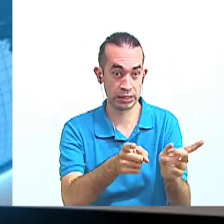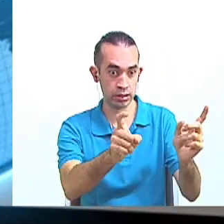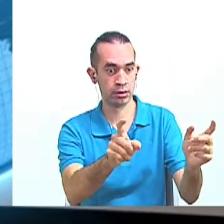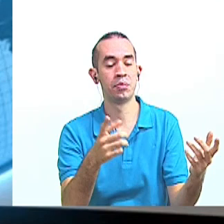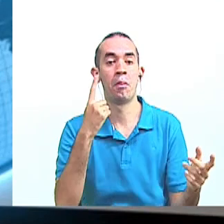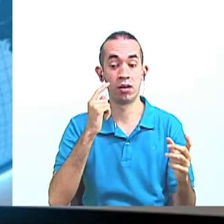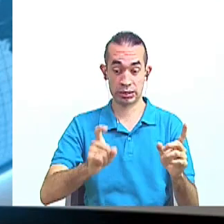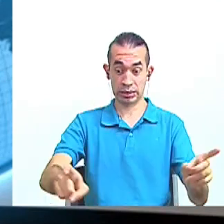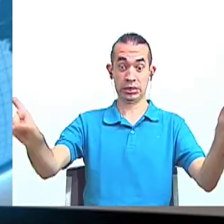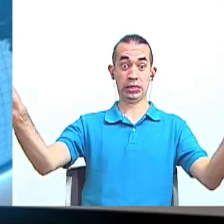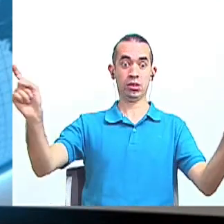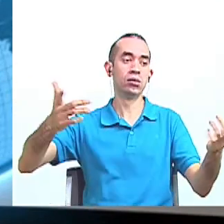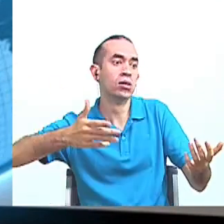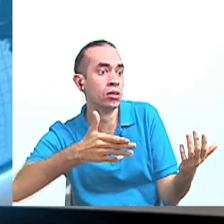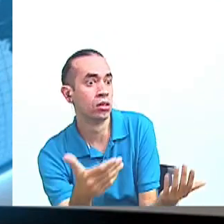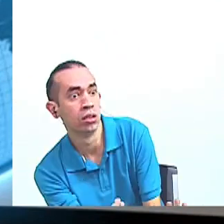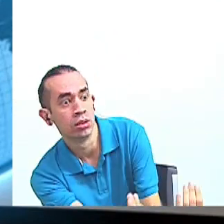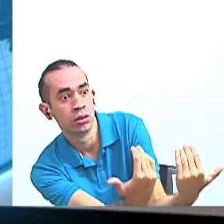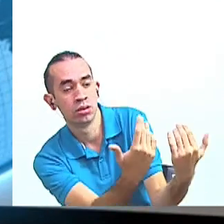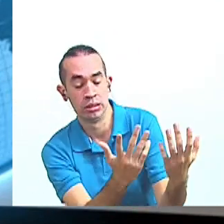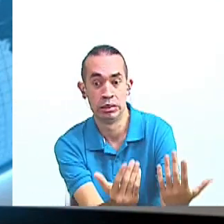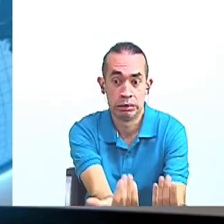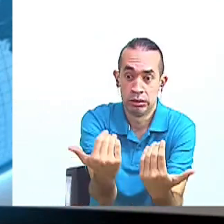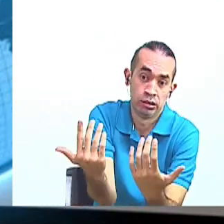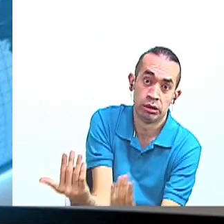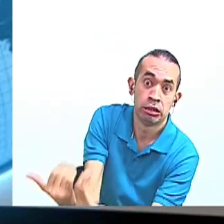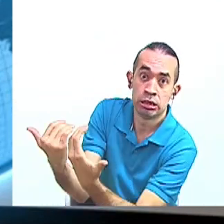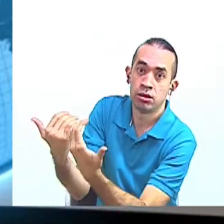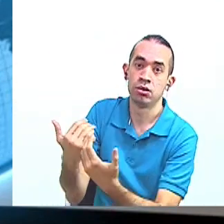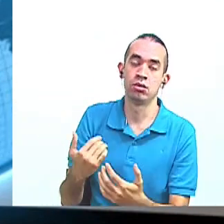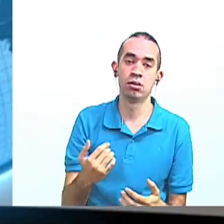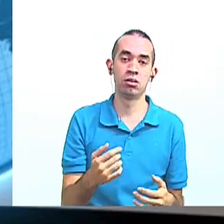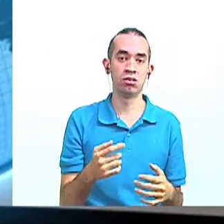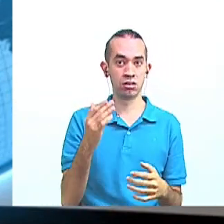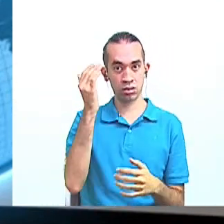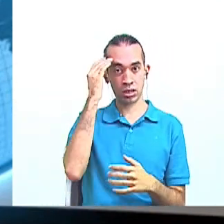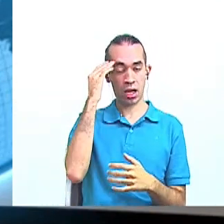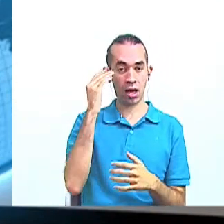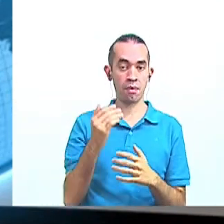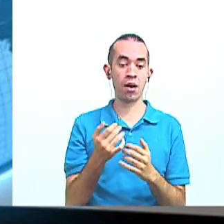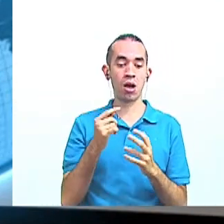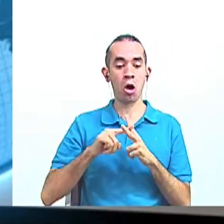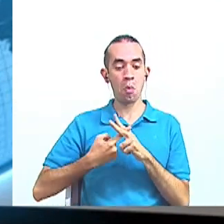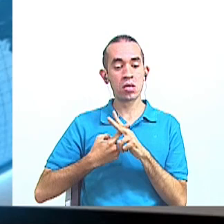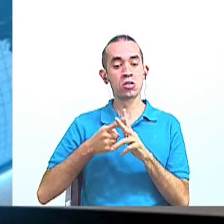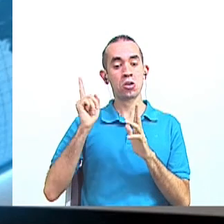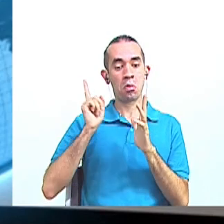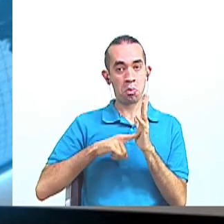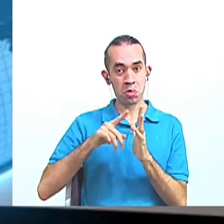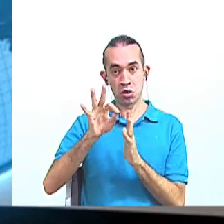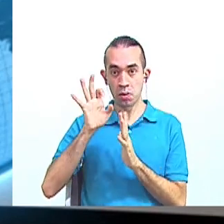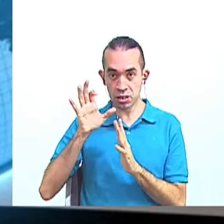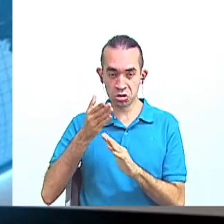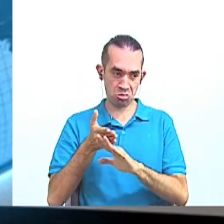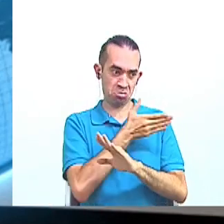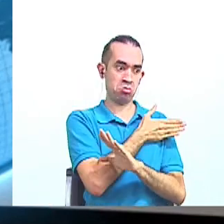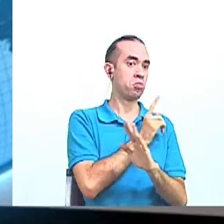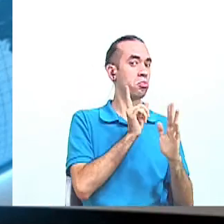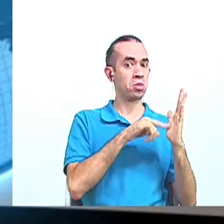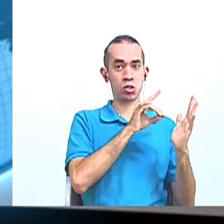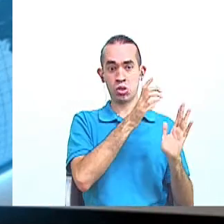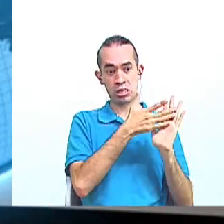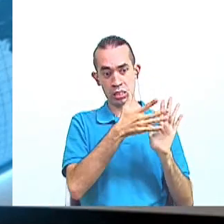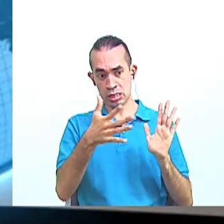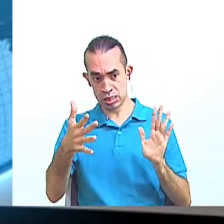de principios del siglo XX y durante todo el siglo XIX, las mujeres al dar a luz recibían,